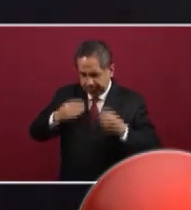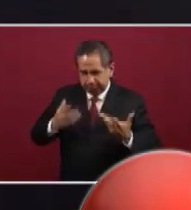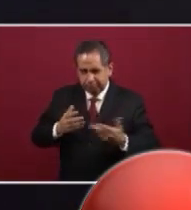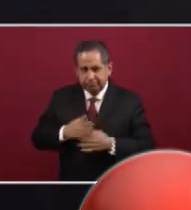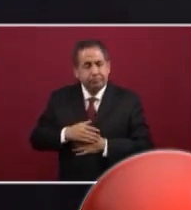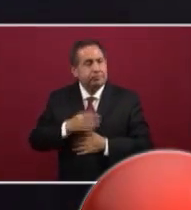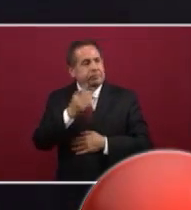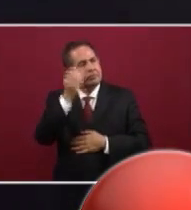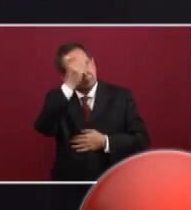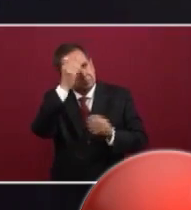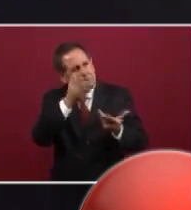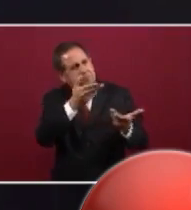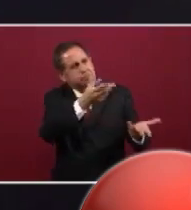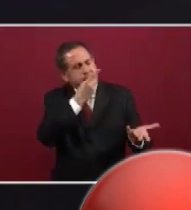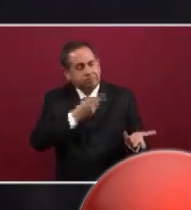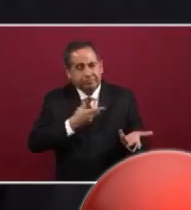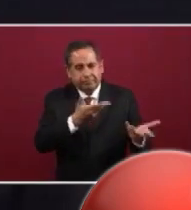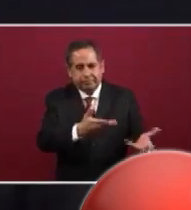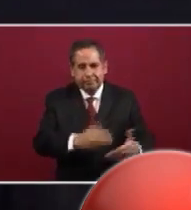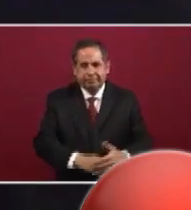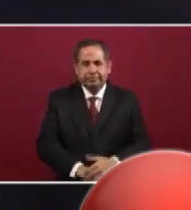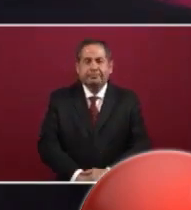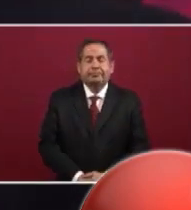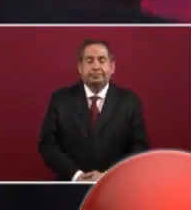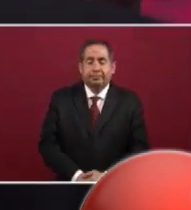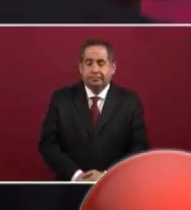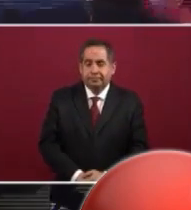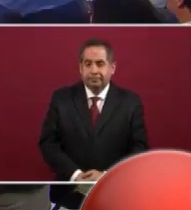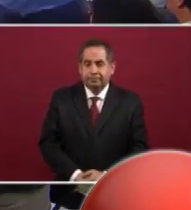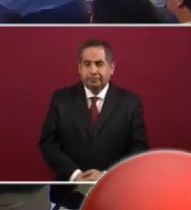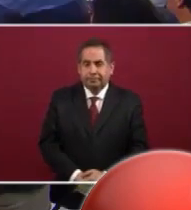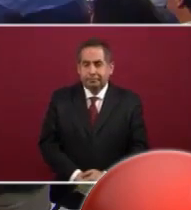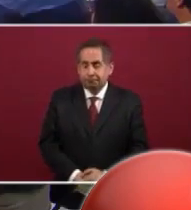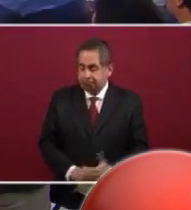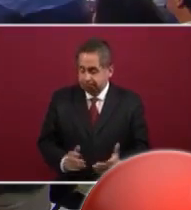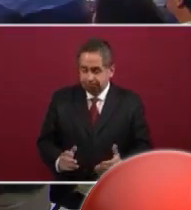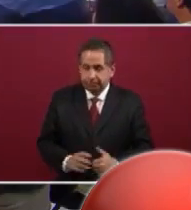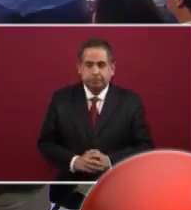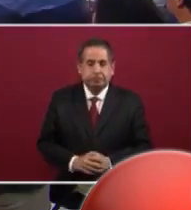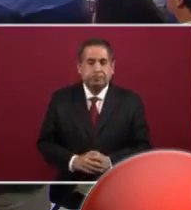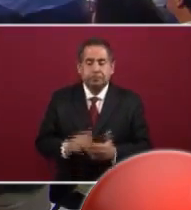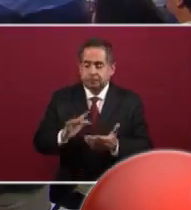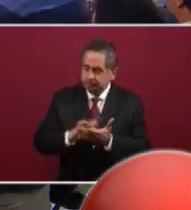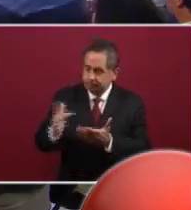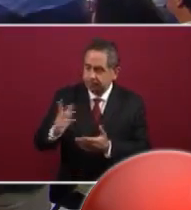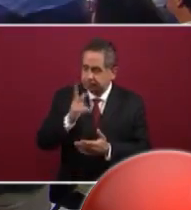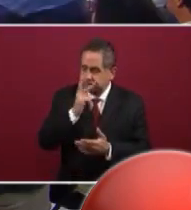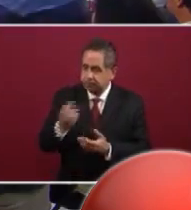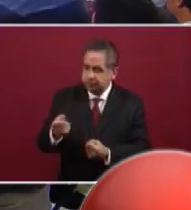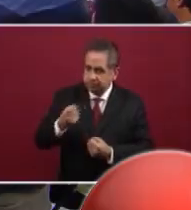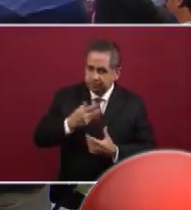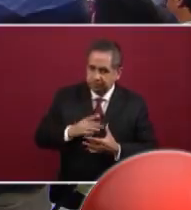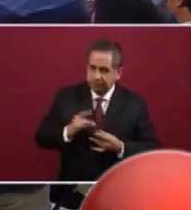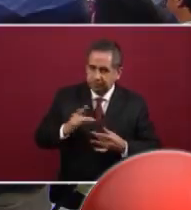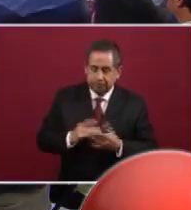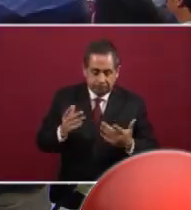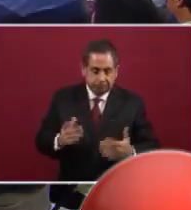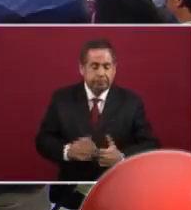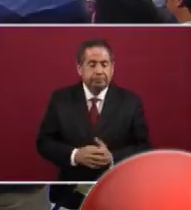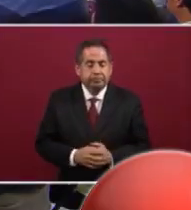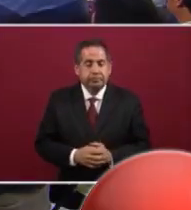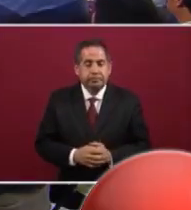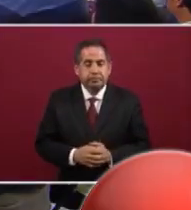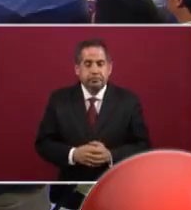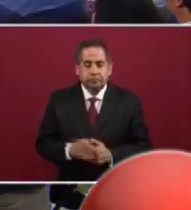le merece esta reflexión? Bueno, yo agradezco sus palabras.